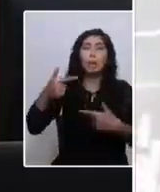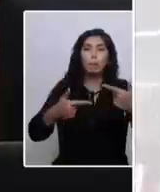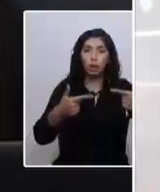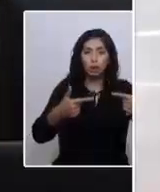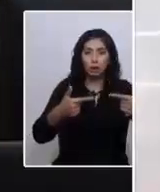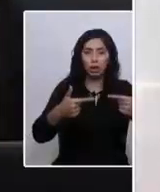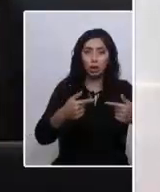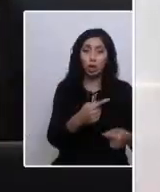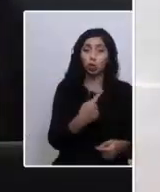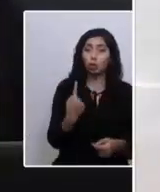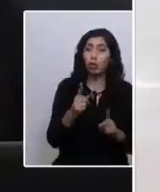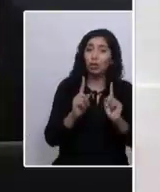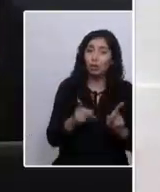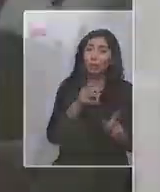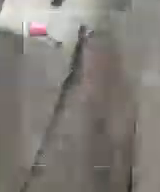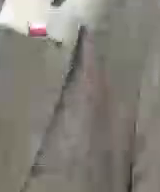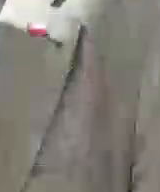reflexión.